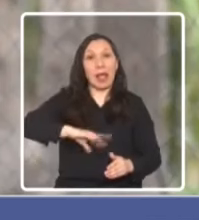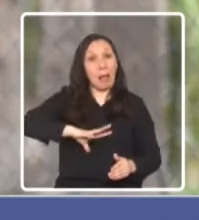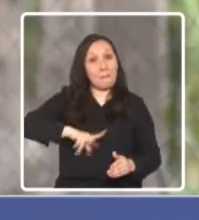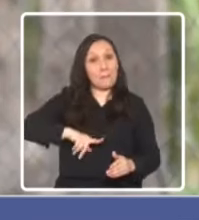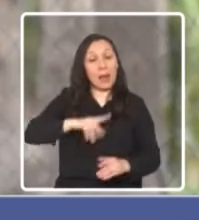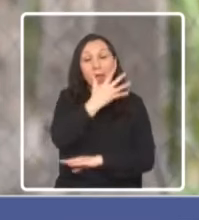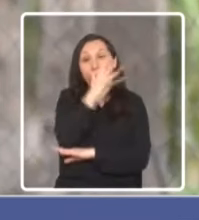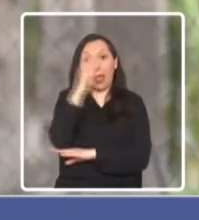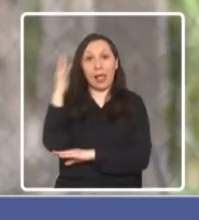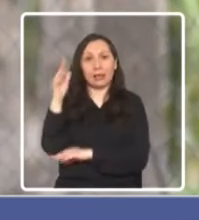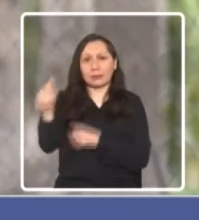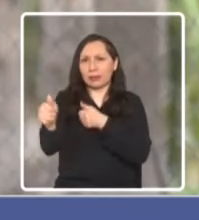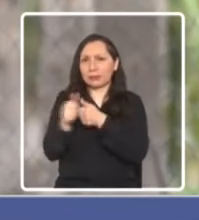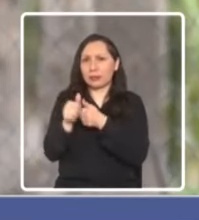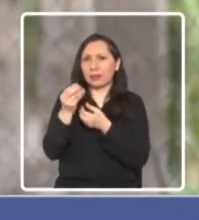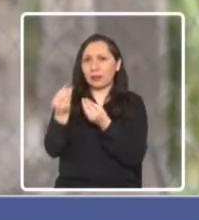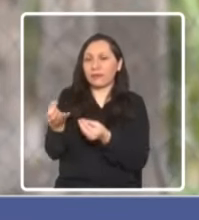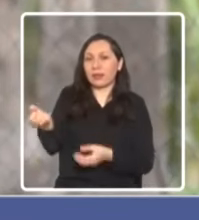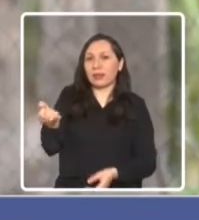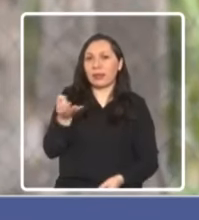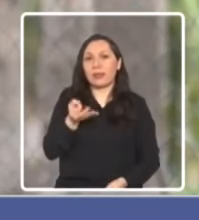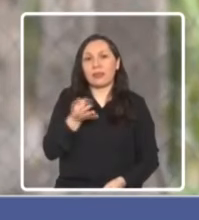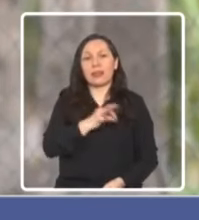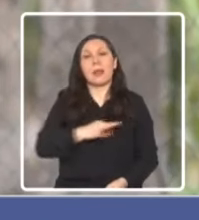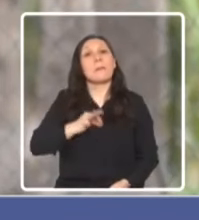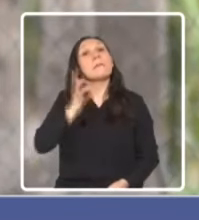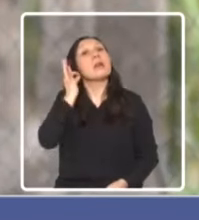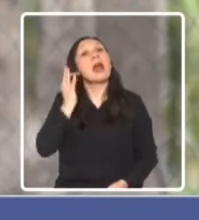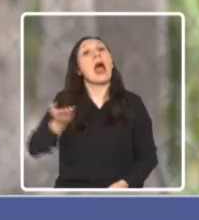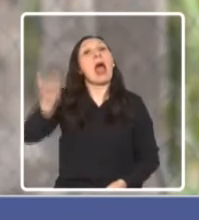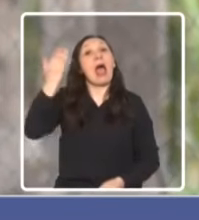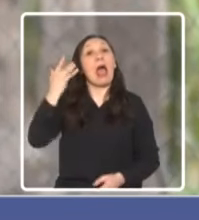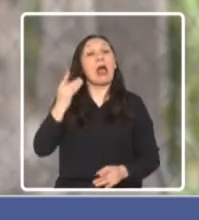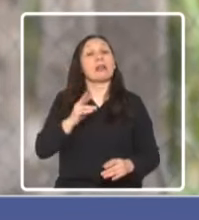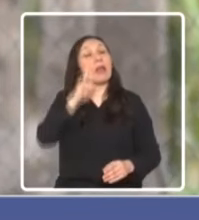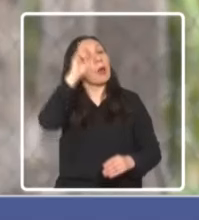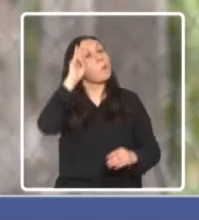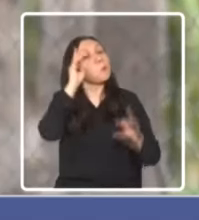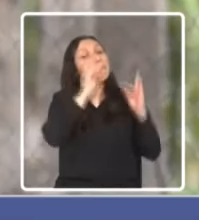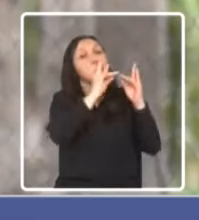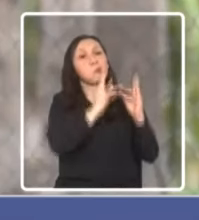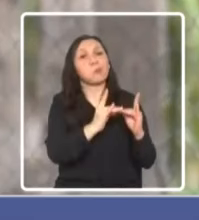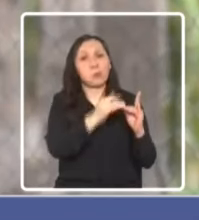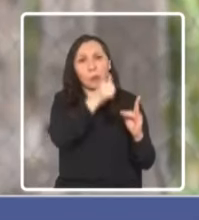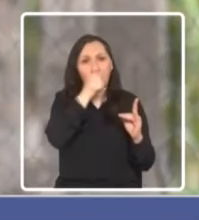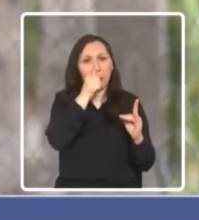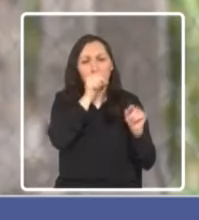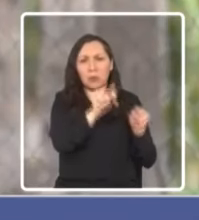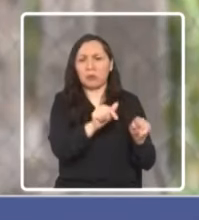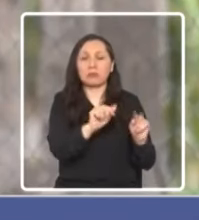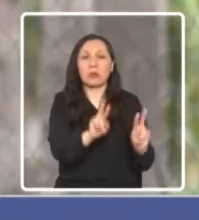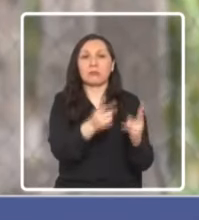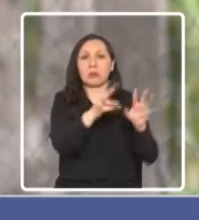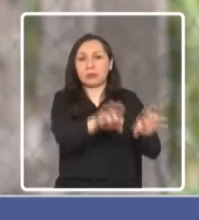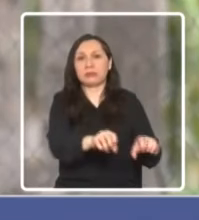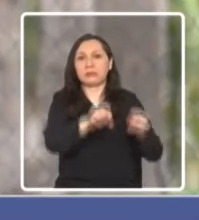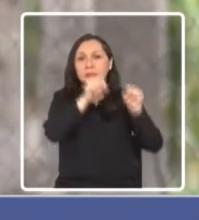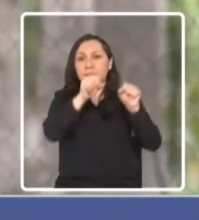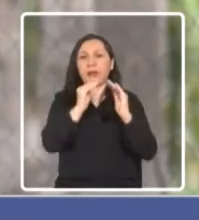en donde por acá cerca, como bien decía el presidente de la República, Gabriel Boric, en medio de su locución habló del caso Monsalve, nadie está por sobre la